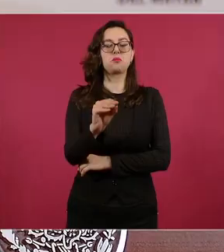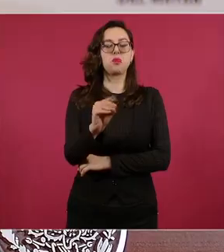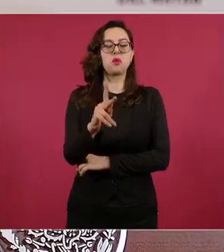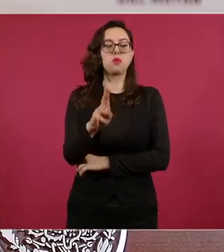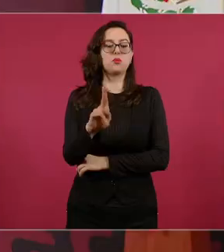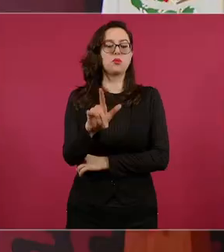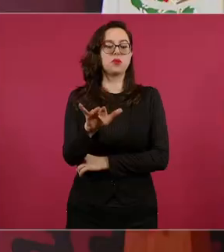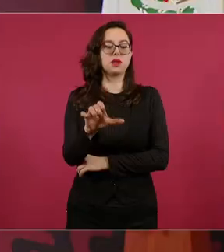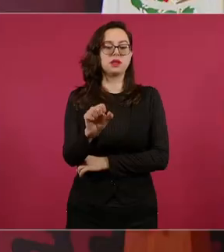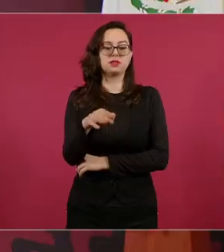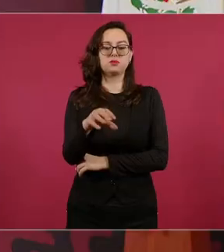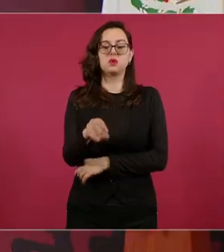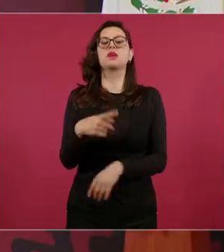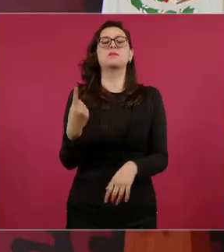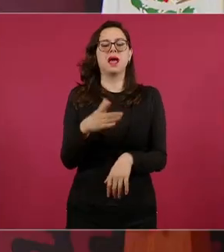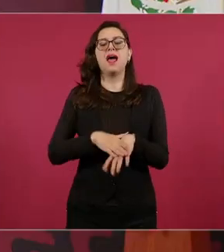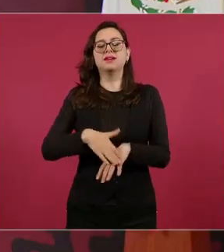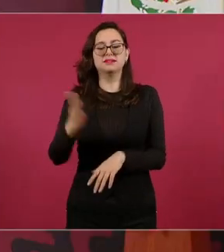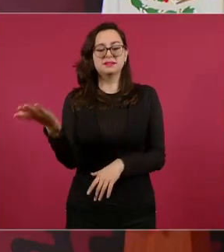ayúdenme